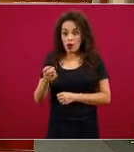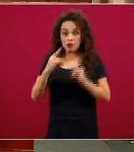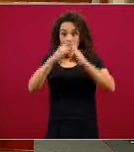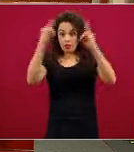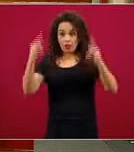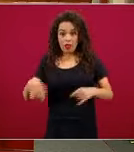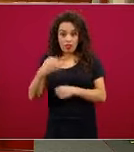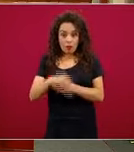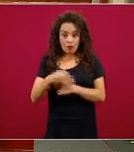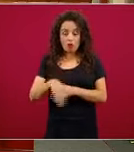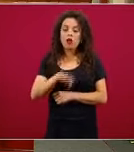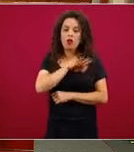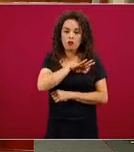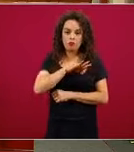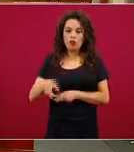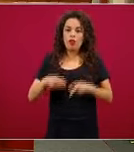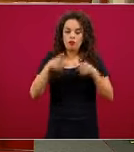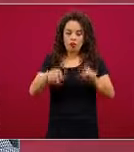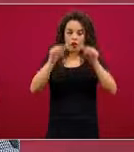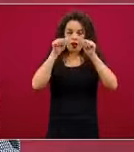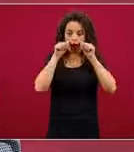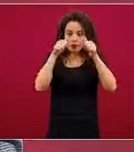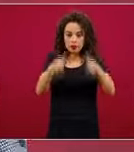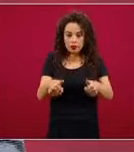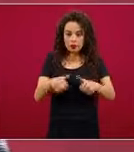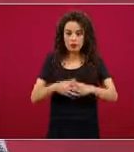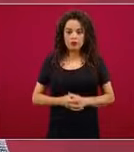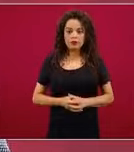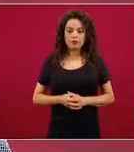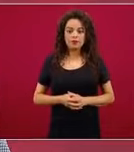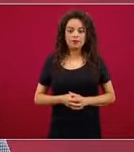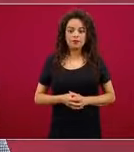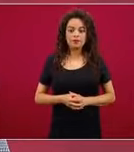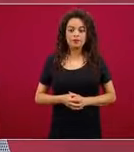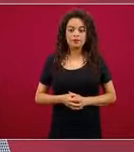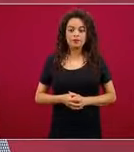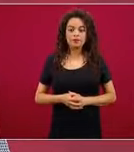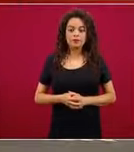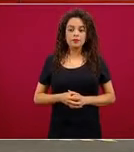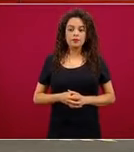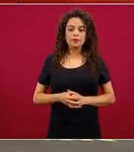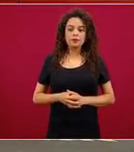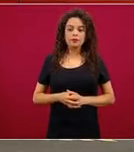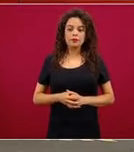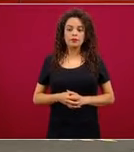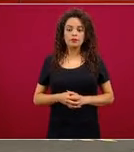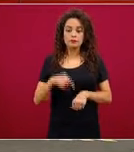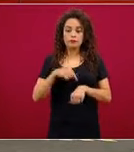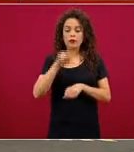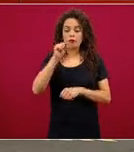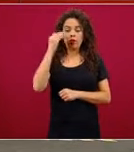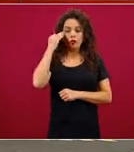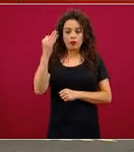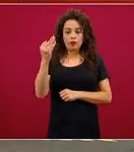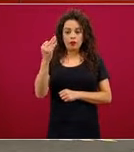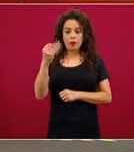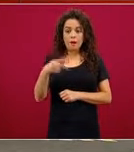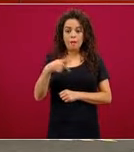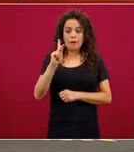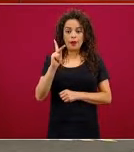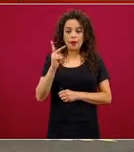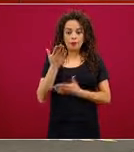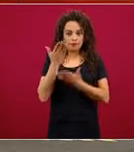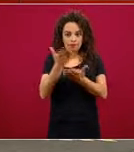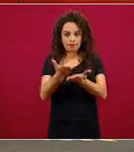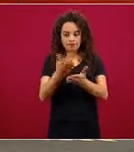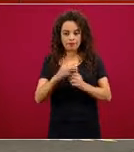también tener acceso a este tipo de atenciones. Nos queda muy poquito tiempo, pero se lo damos